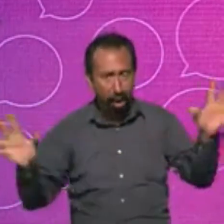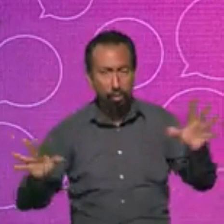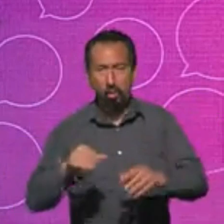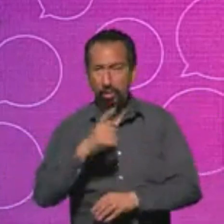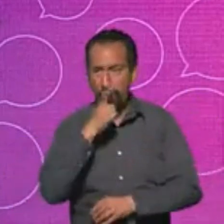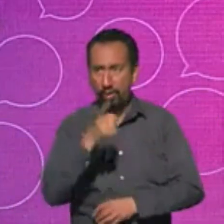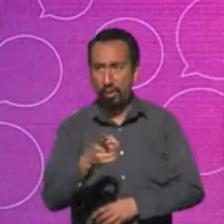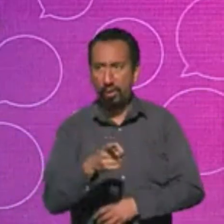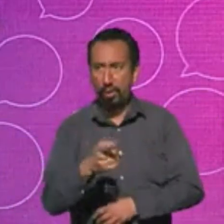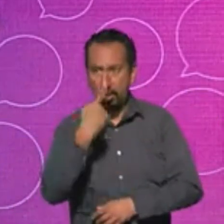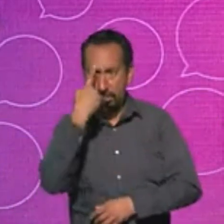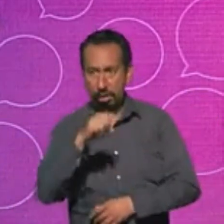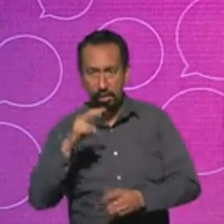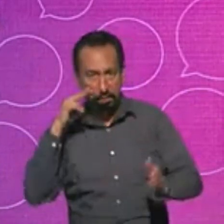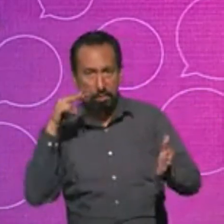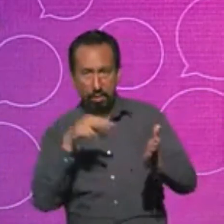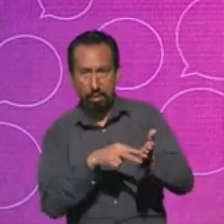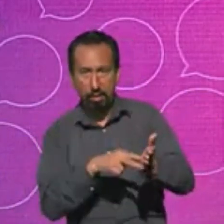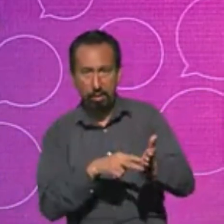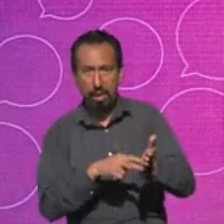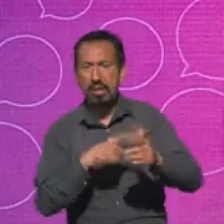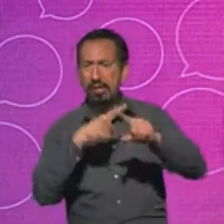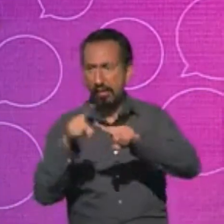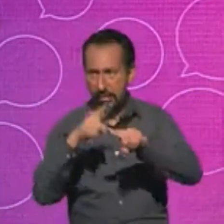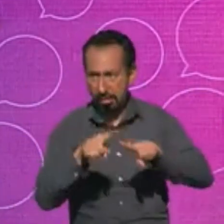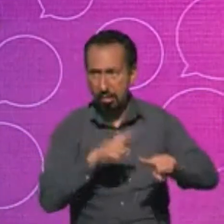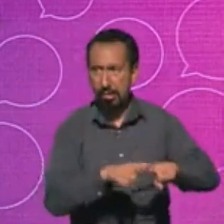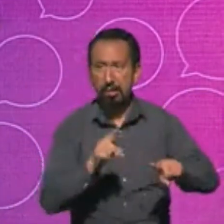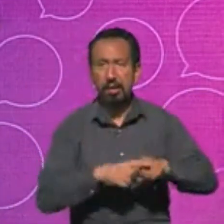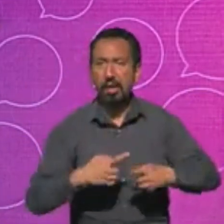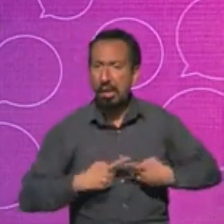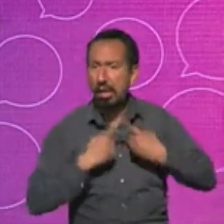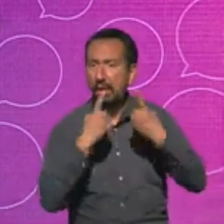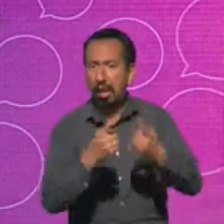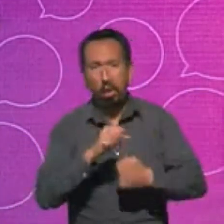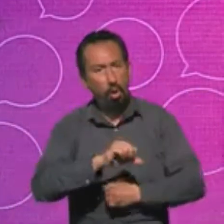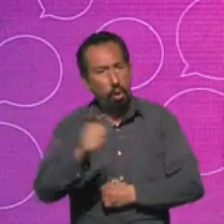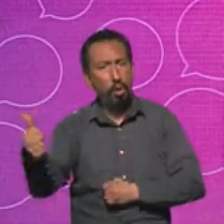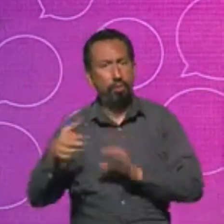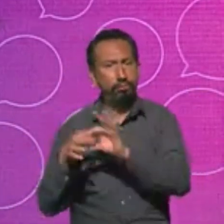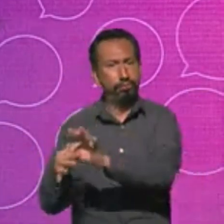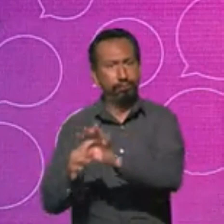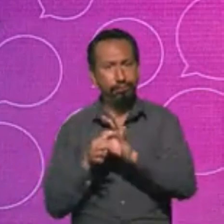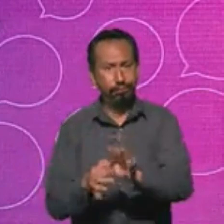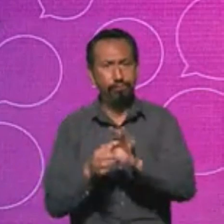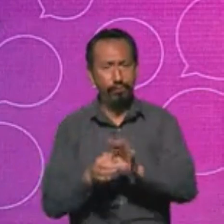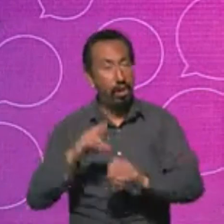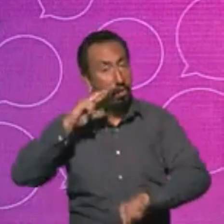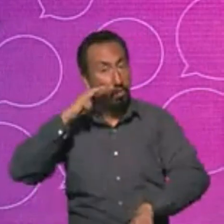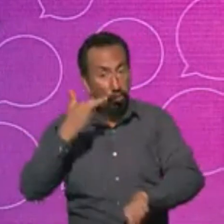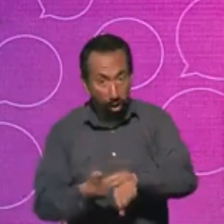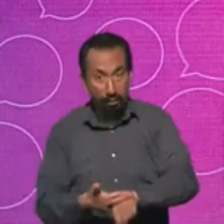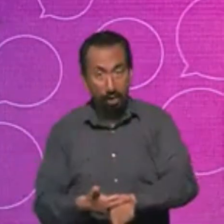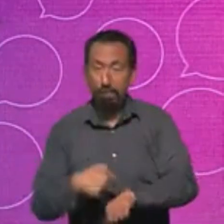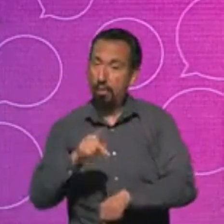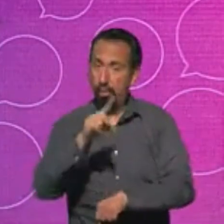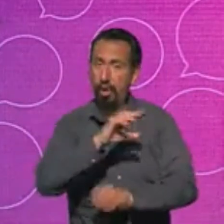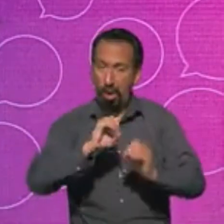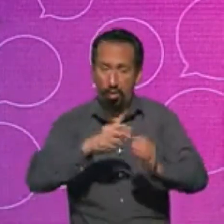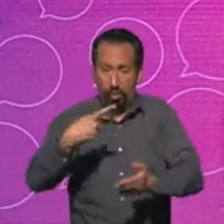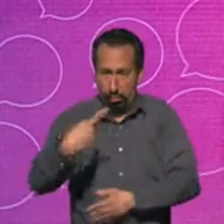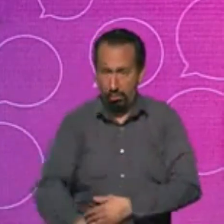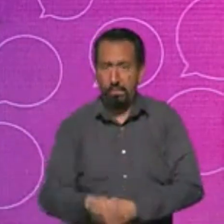darle la dimensión de las intervenciones correspondientes a otras instancias con la responsabilidad pero asumiendo lo local